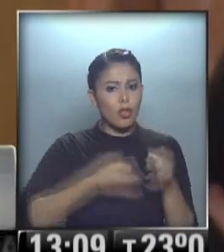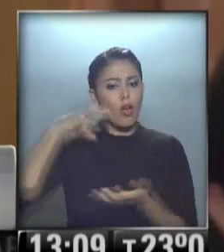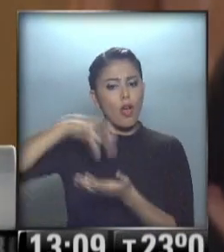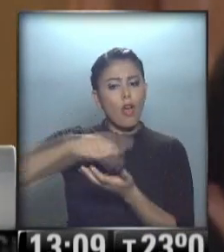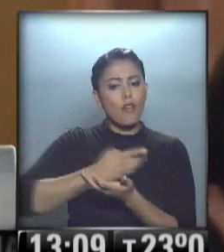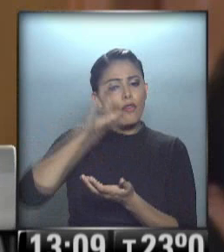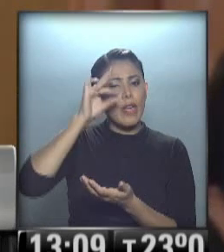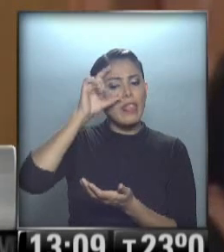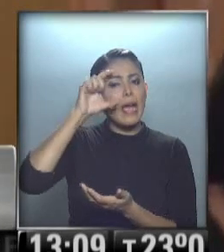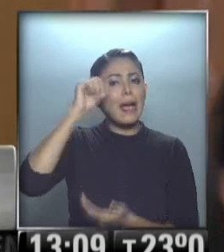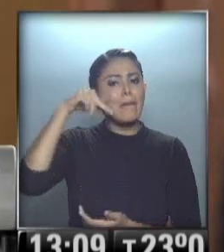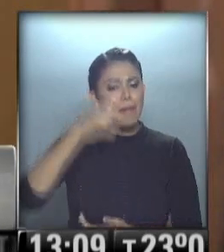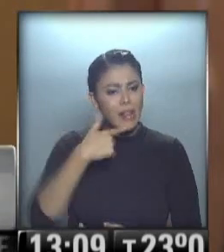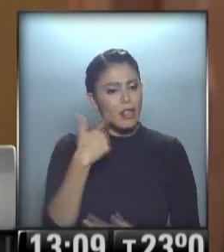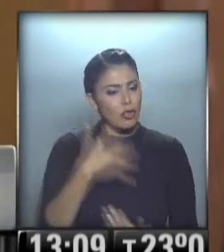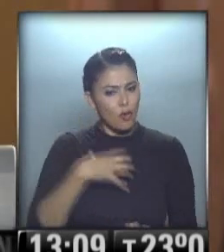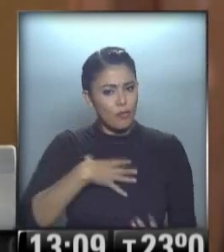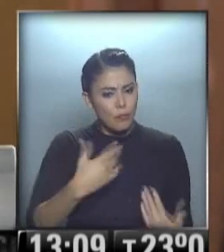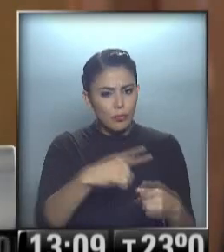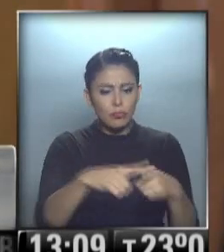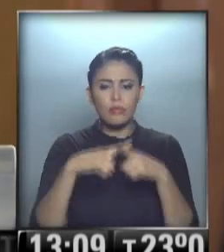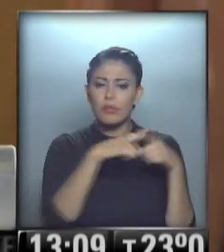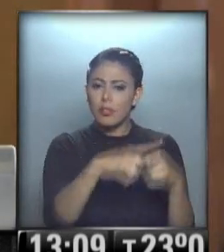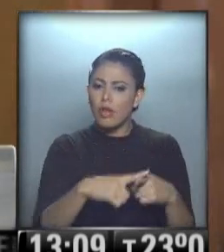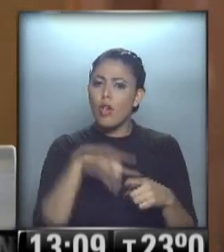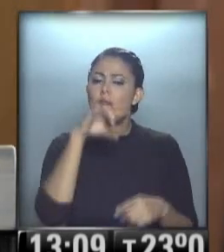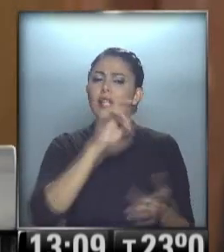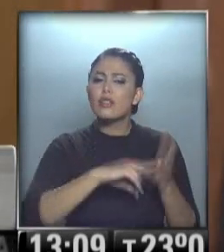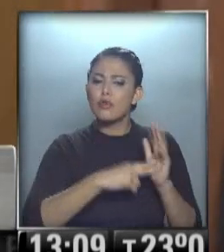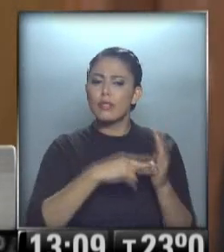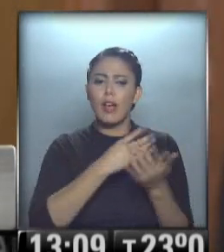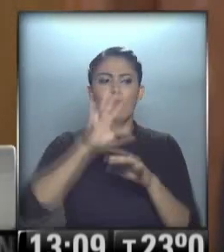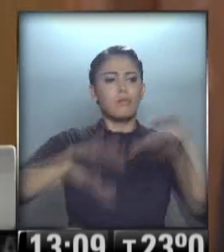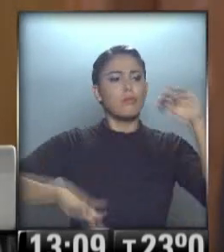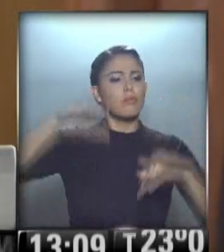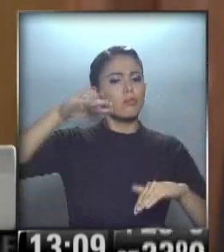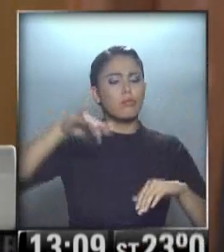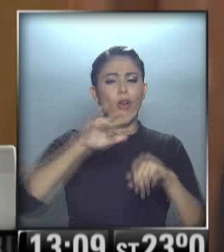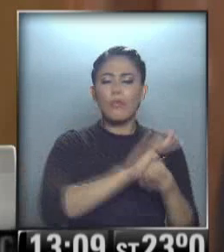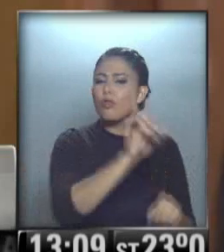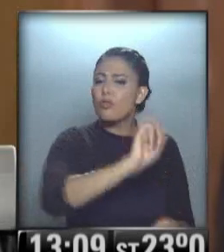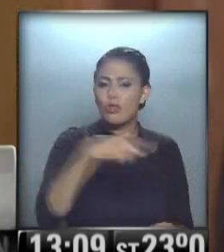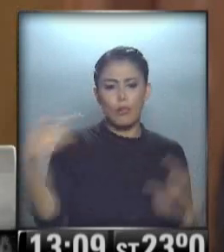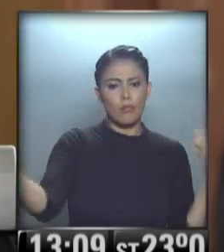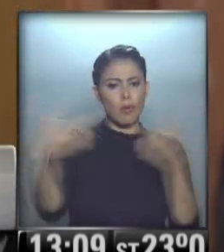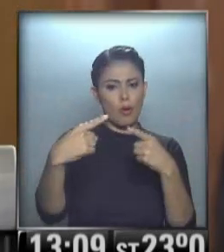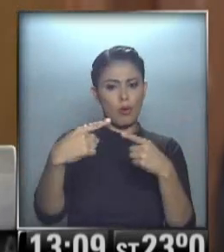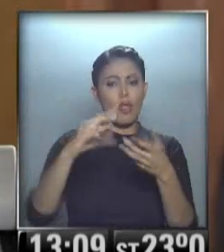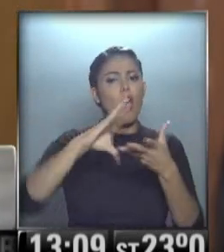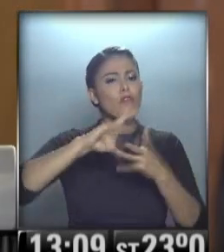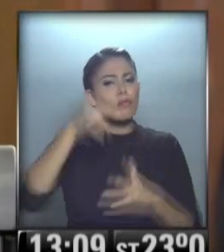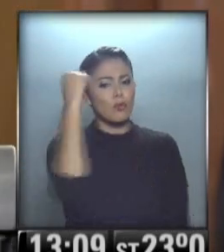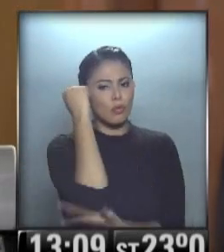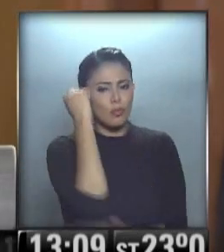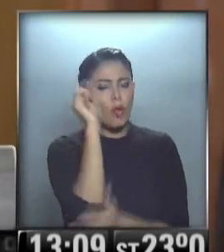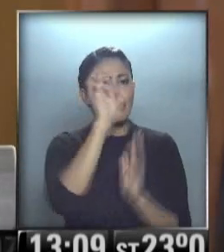en el diálogo, estamos aquí por eso. Y el diálogo no significa claudicar posiciones. Tenemos profundas diferencias con su sistema